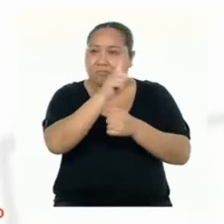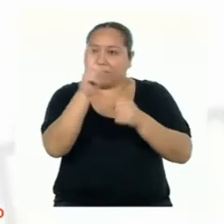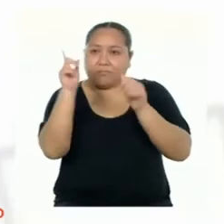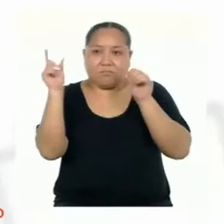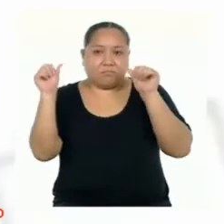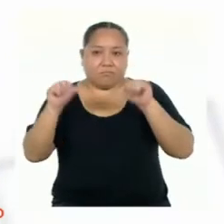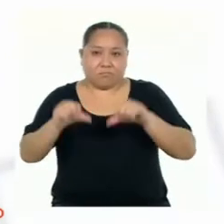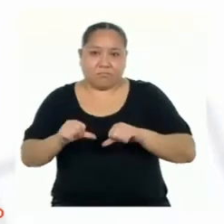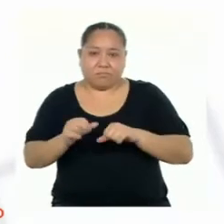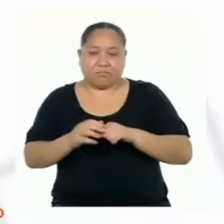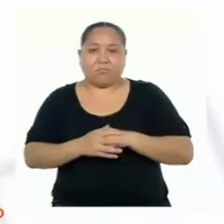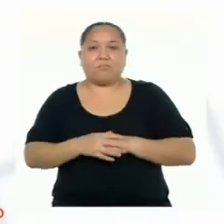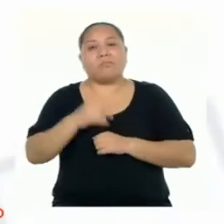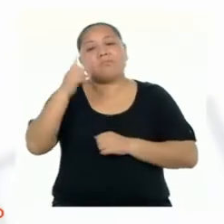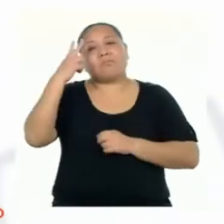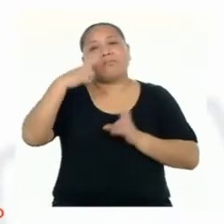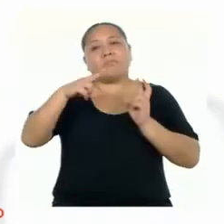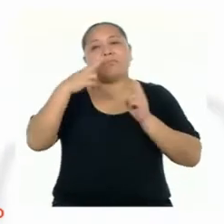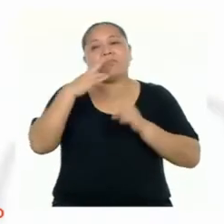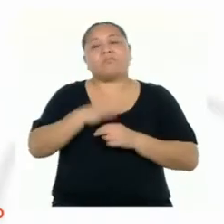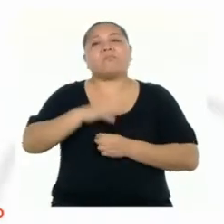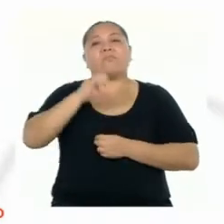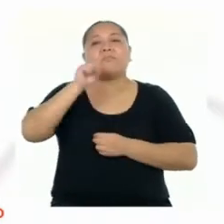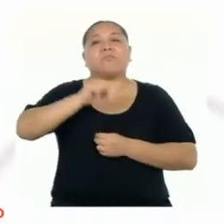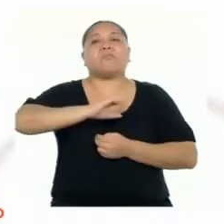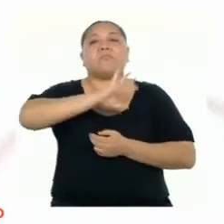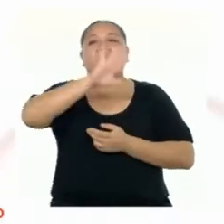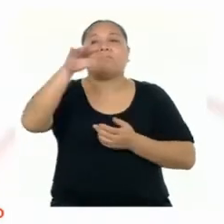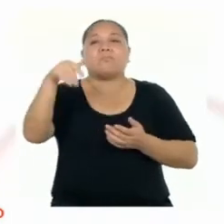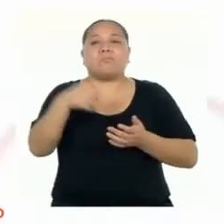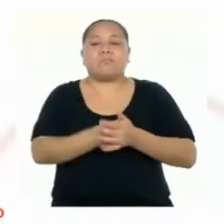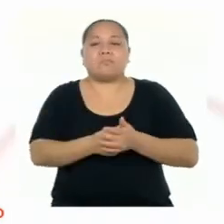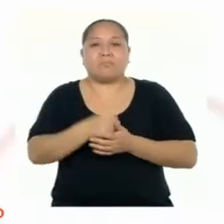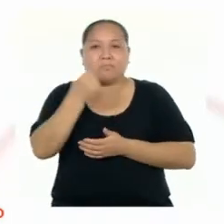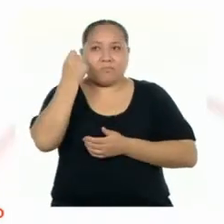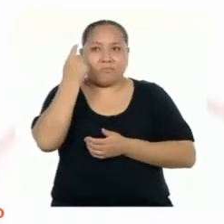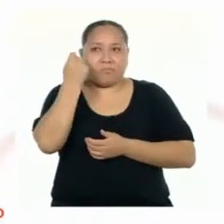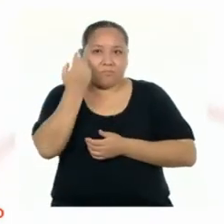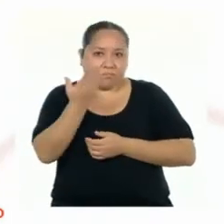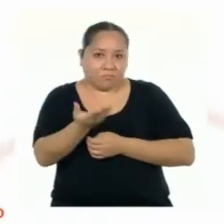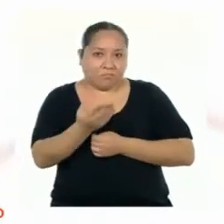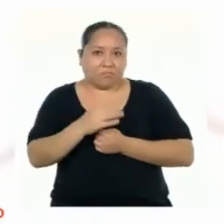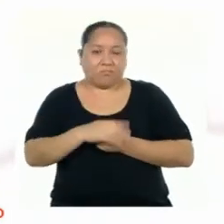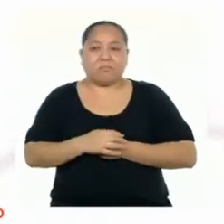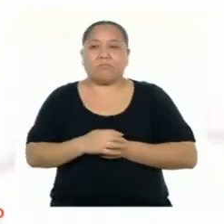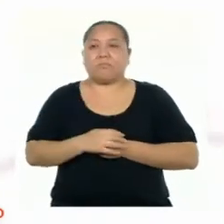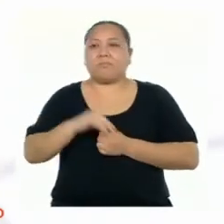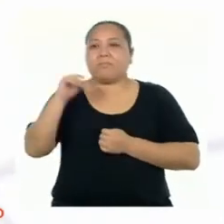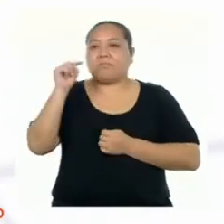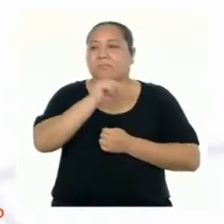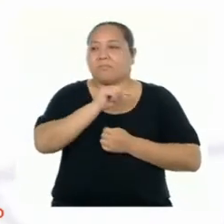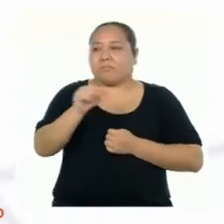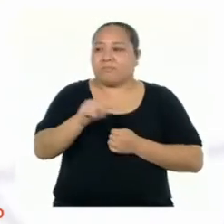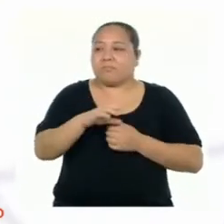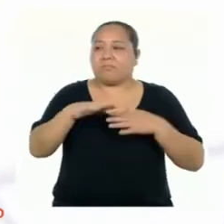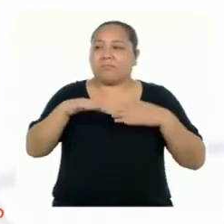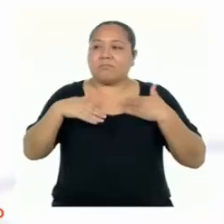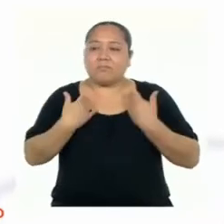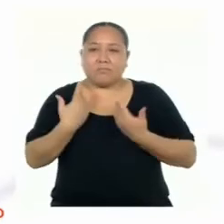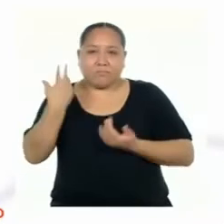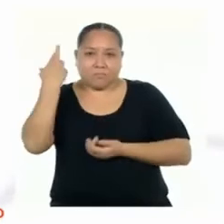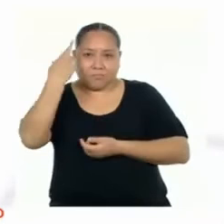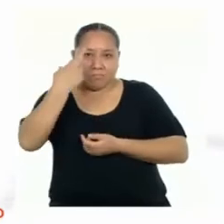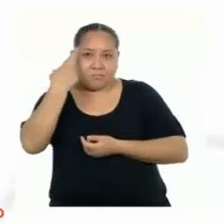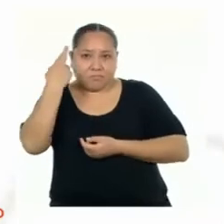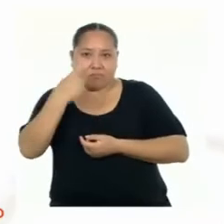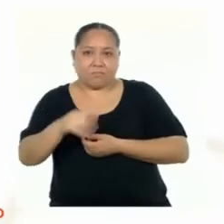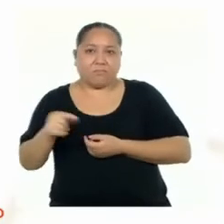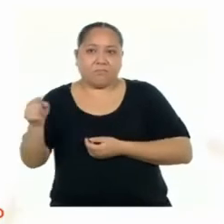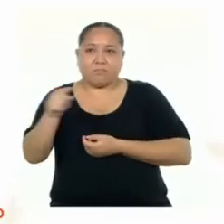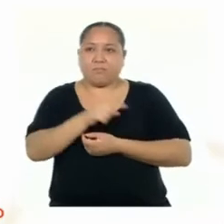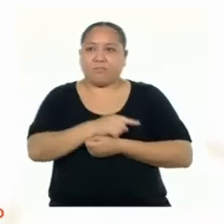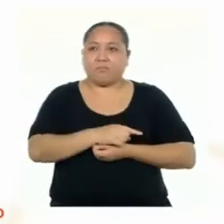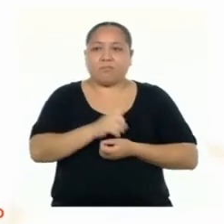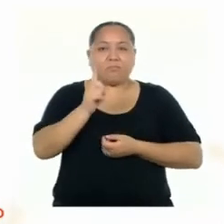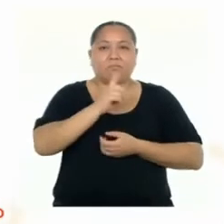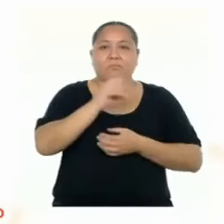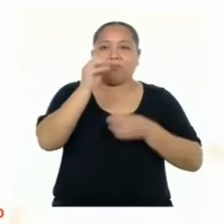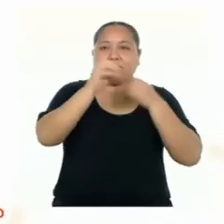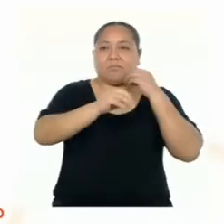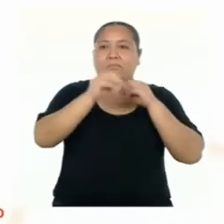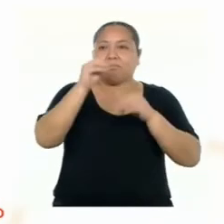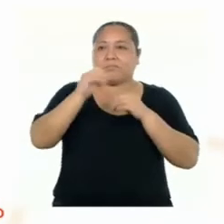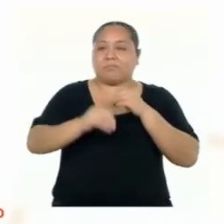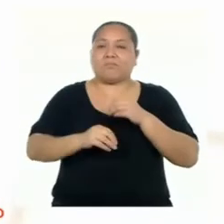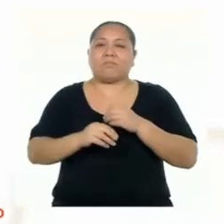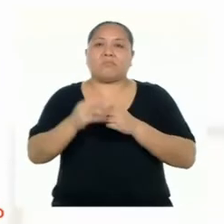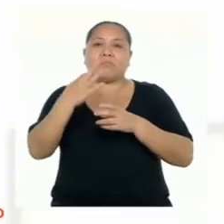no, nos aseguremos de que todos la comprenden, ya que esa podría ser la razón por la que no se está aplicando